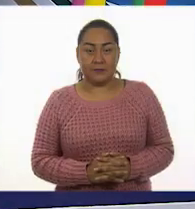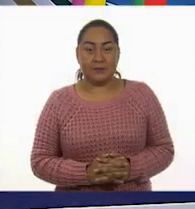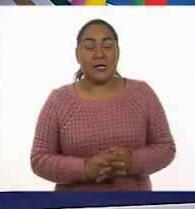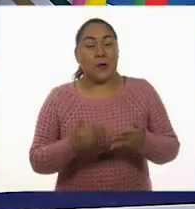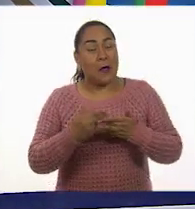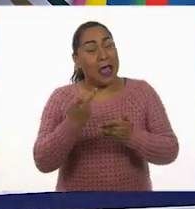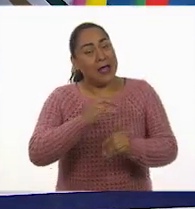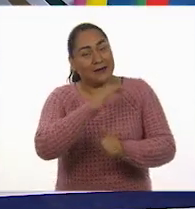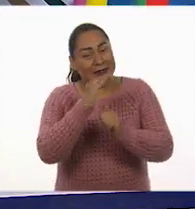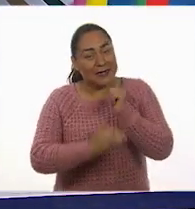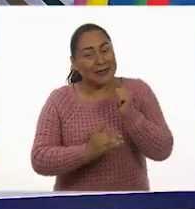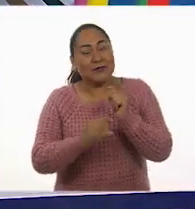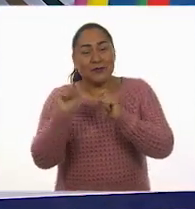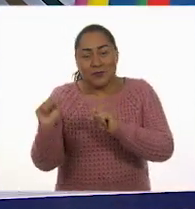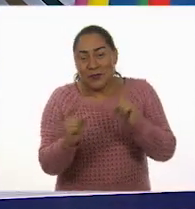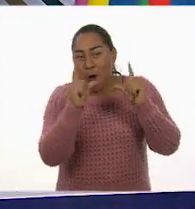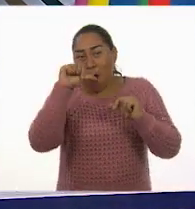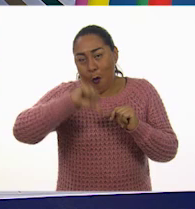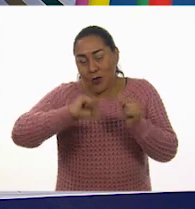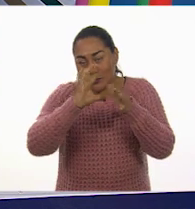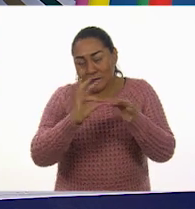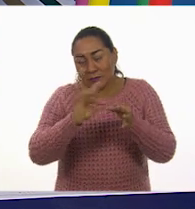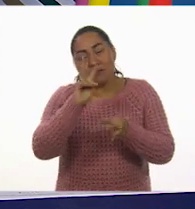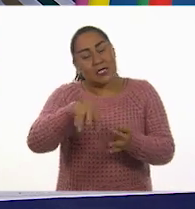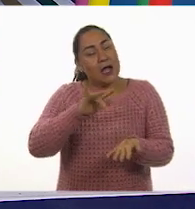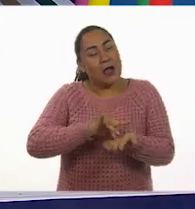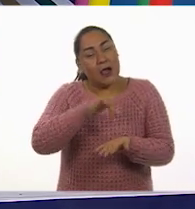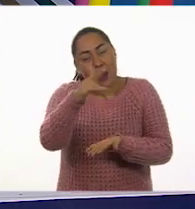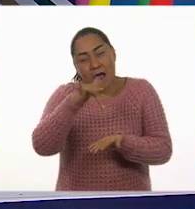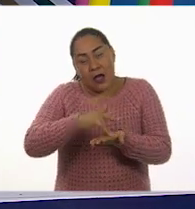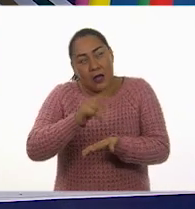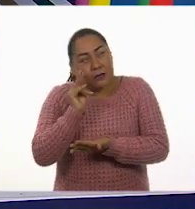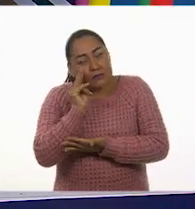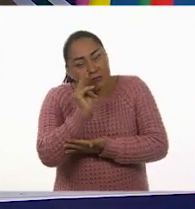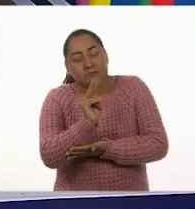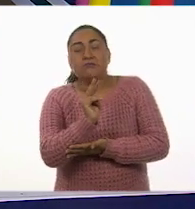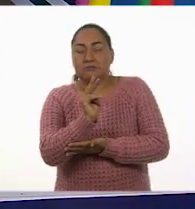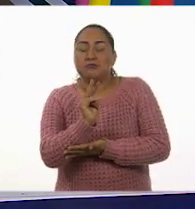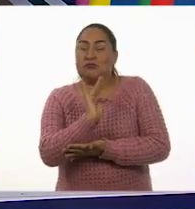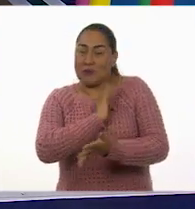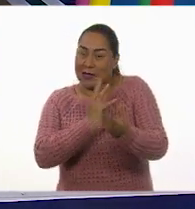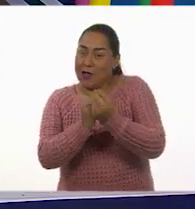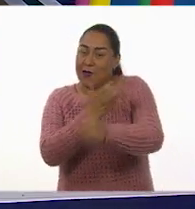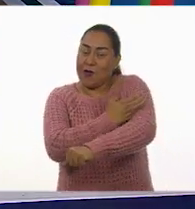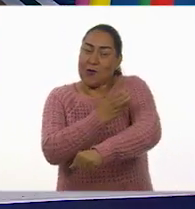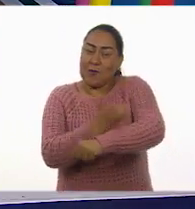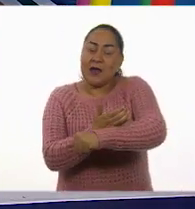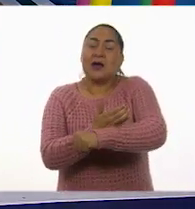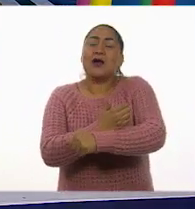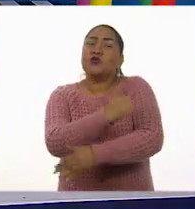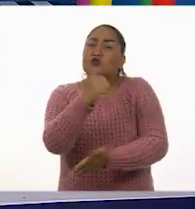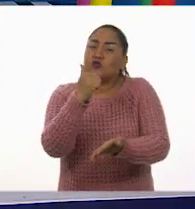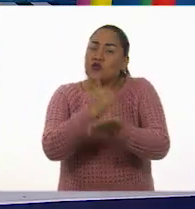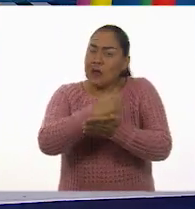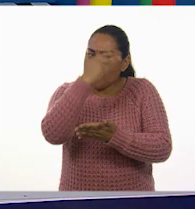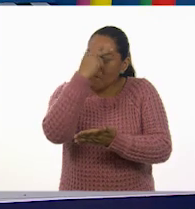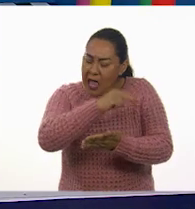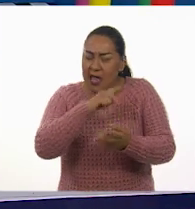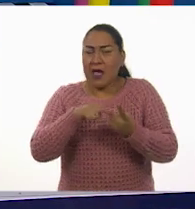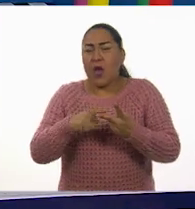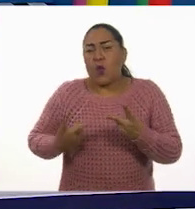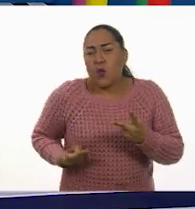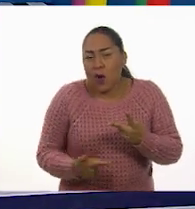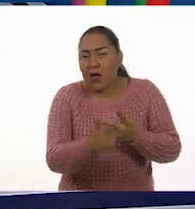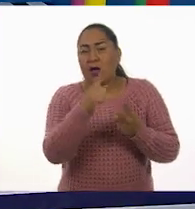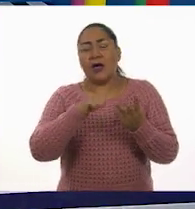Llegamos al final del programa de hoy. Les agradecemos que nos hayan permitido acompañarlos por la Ciudad de México, Guanajuato